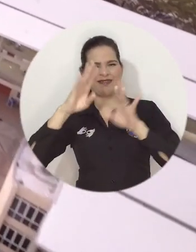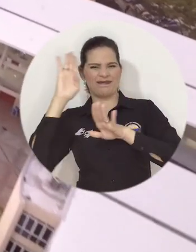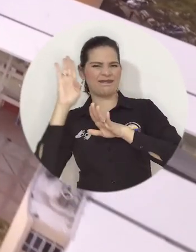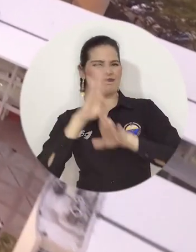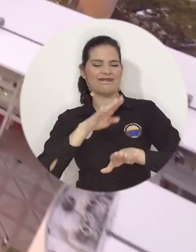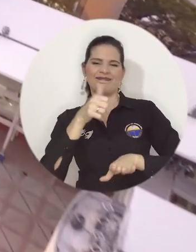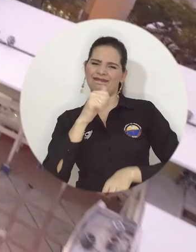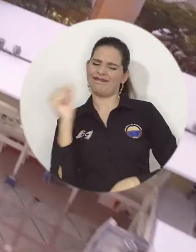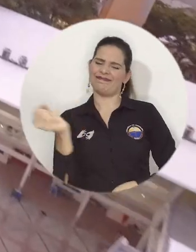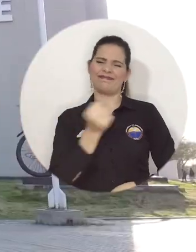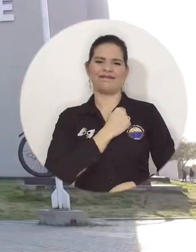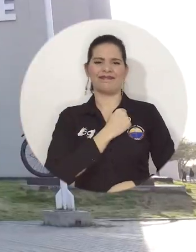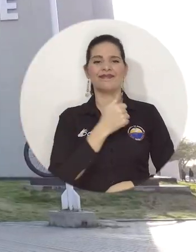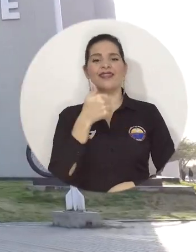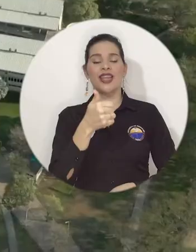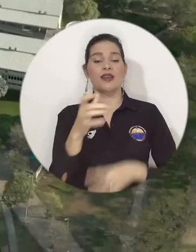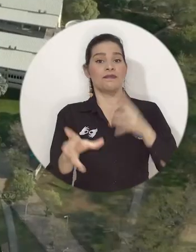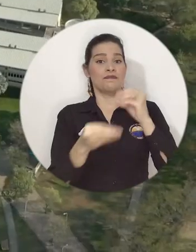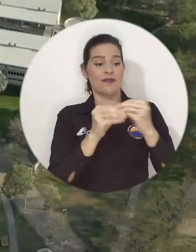e innovadora.